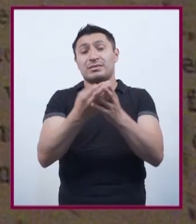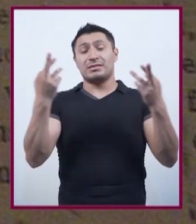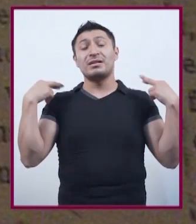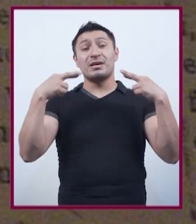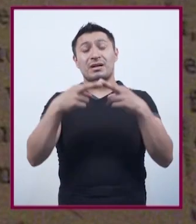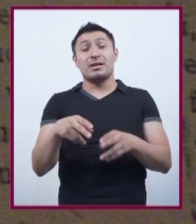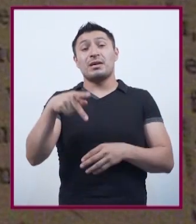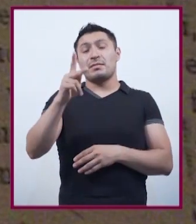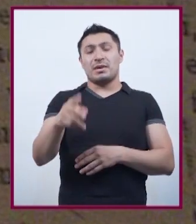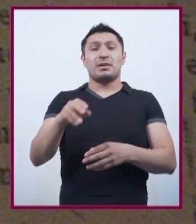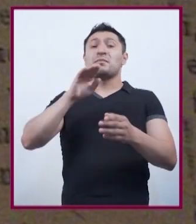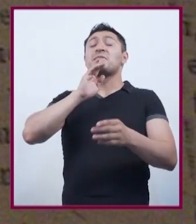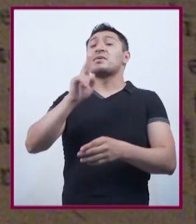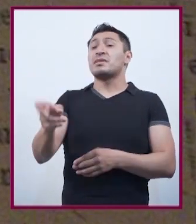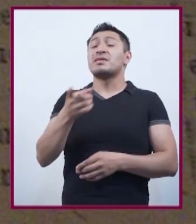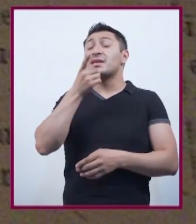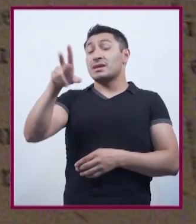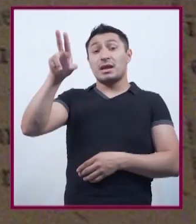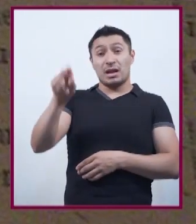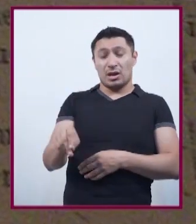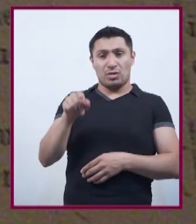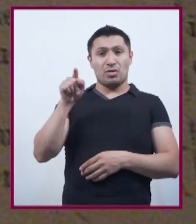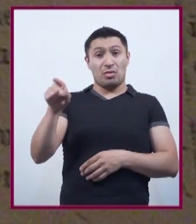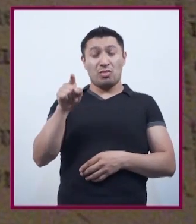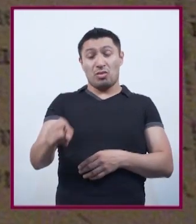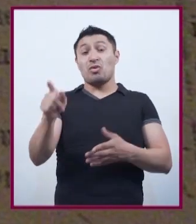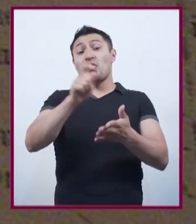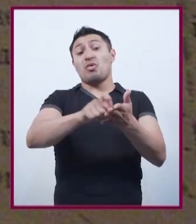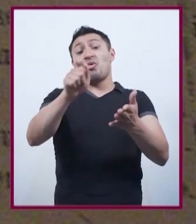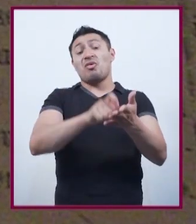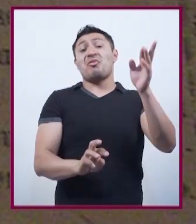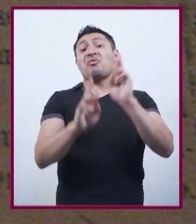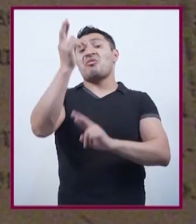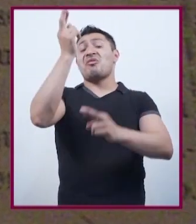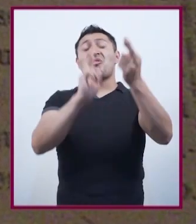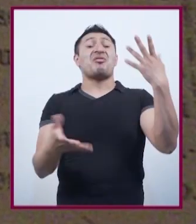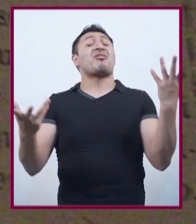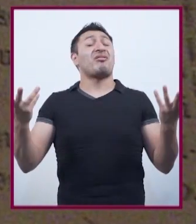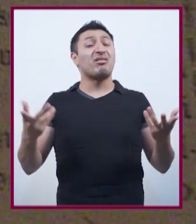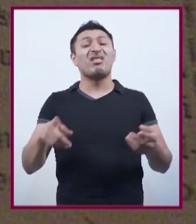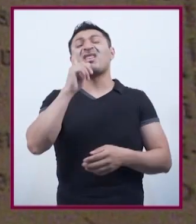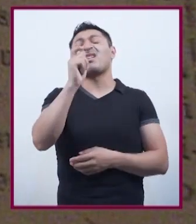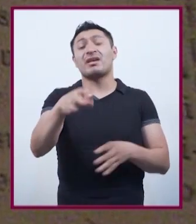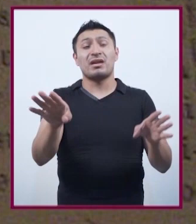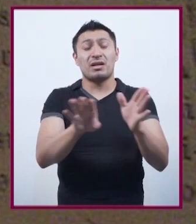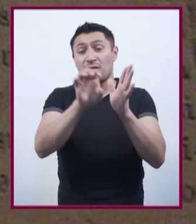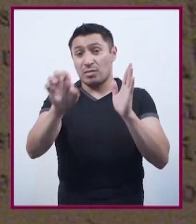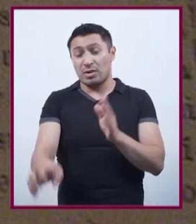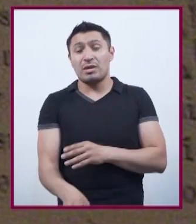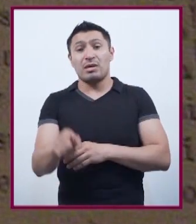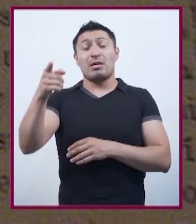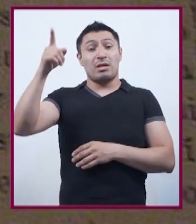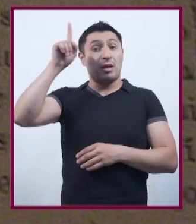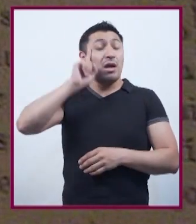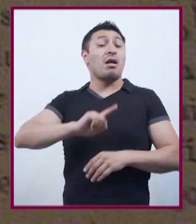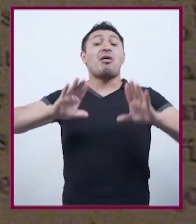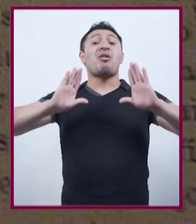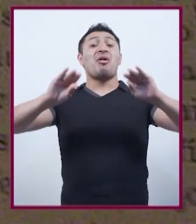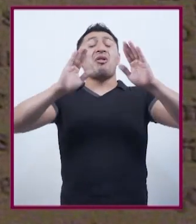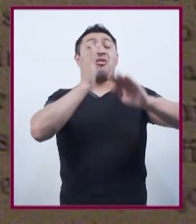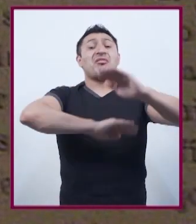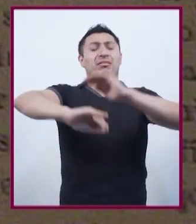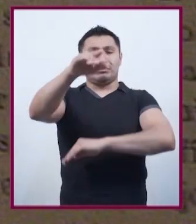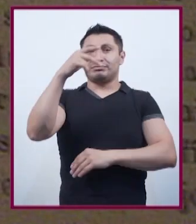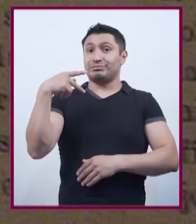le fue negado el acceso a la escuela normal por una simple razón. Sus textos revolucionarios, por ejemplo, La instrucción de la